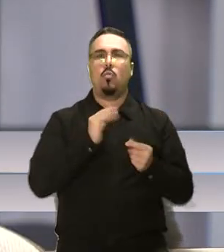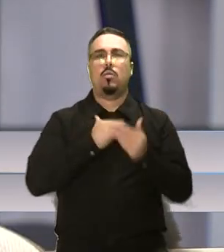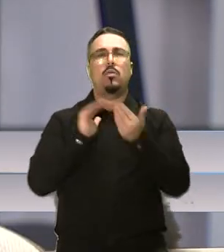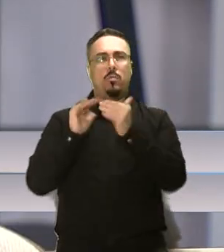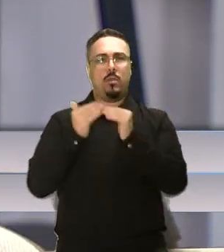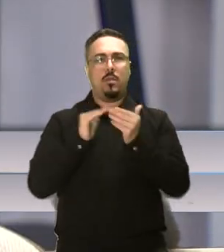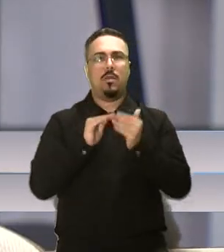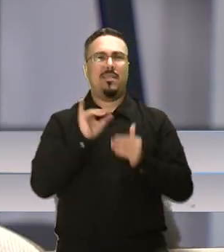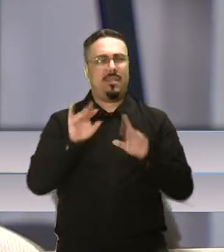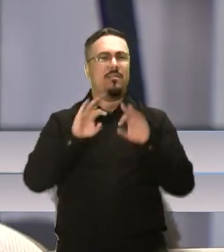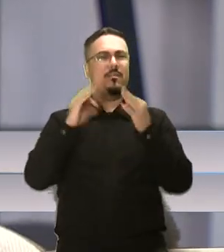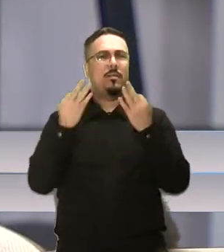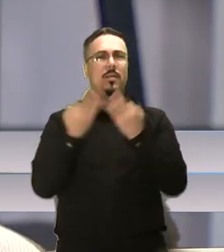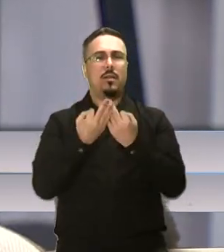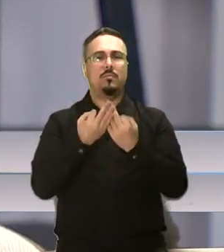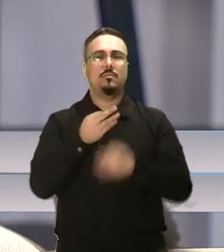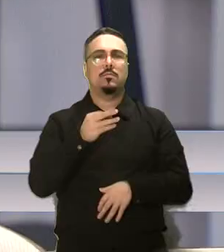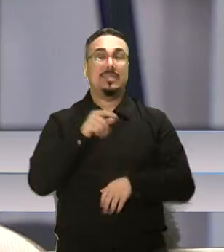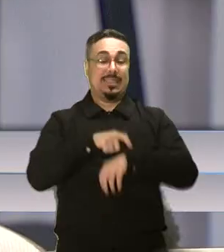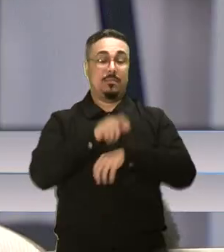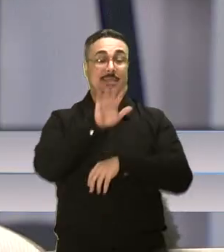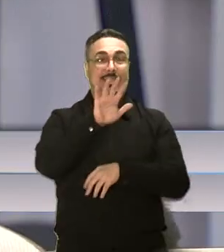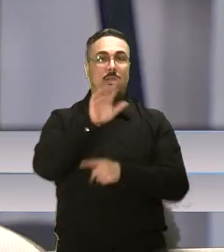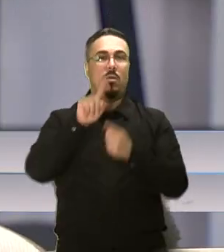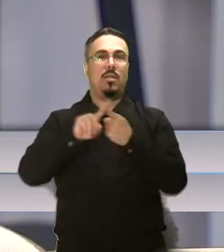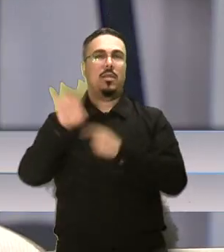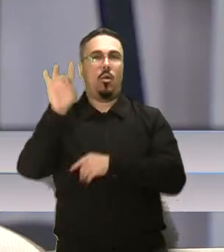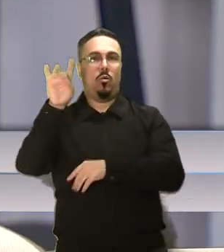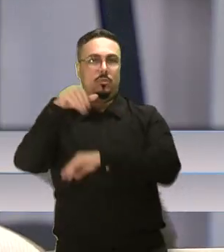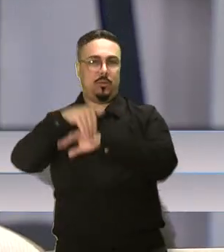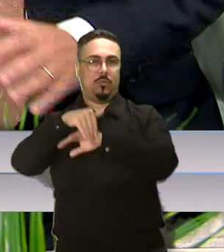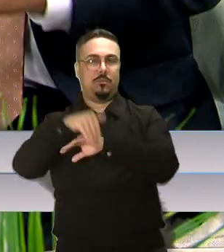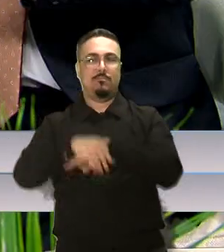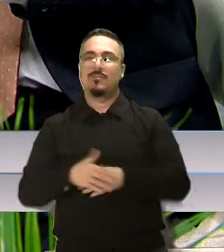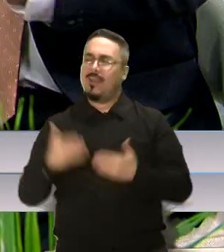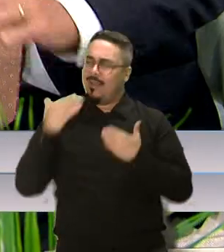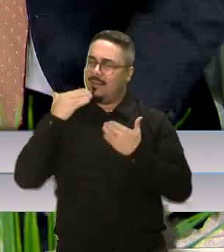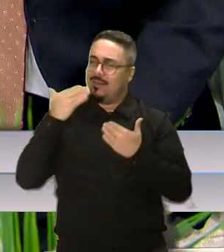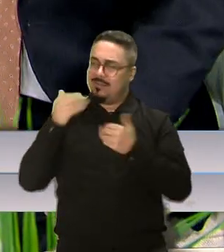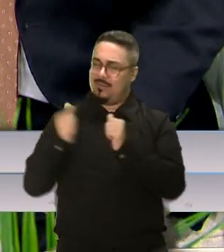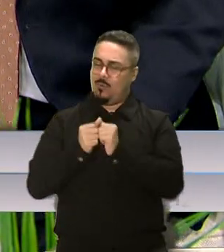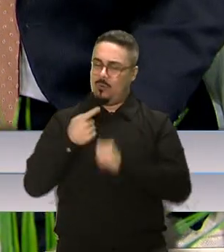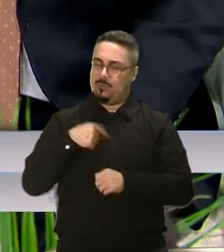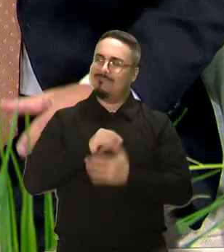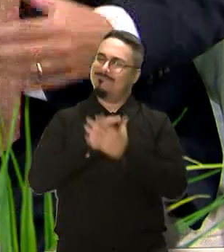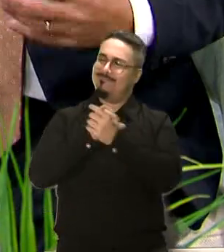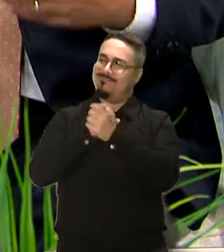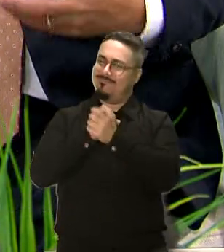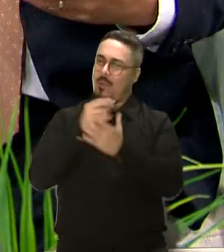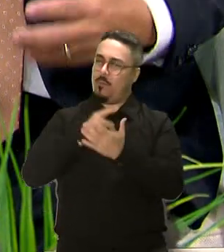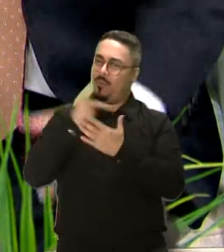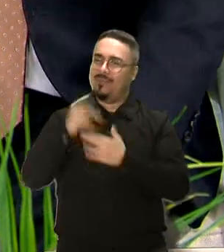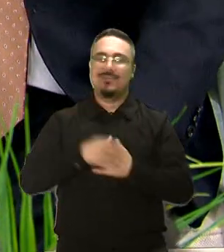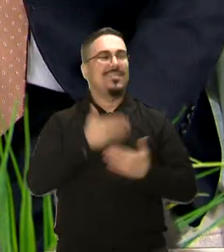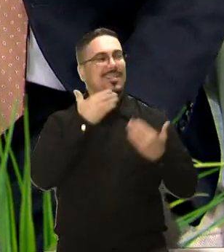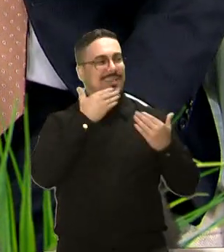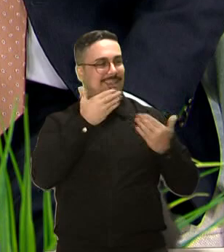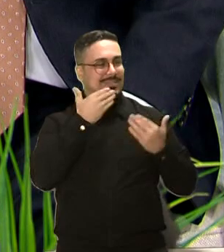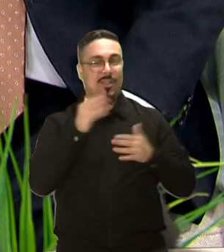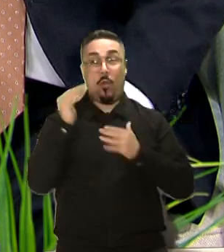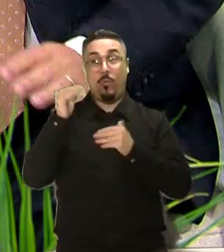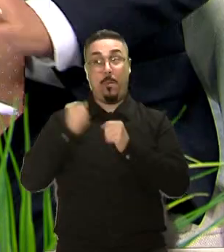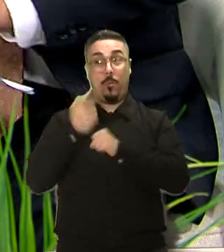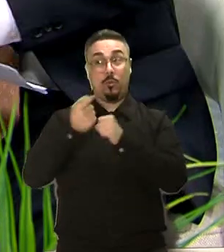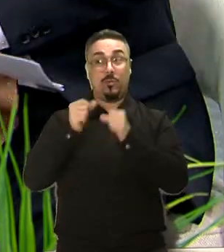a ser un evento familiar de 5 a 8 de la noche muchas gracias por estar con nosotros y la felicito por este proyecto Gracias a ustedes por tener